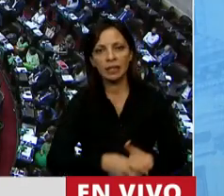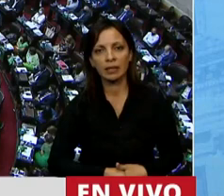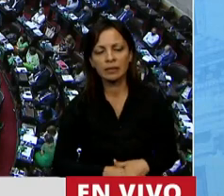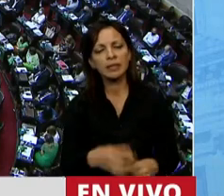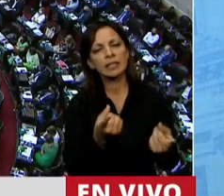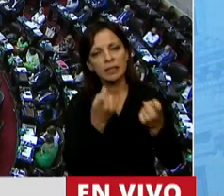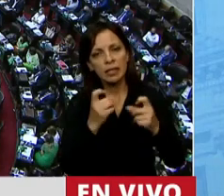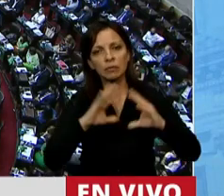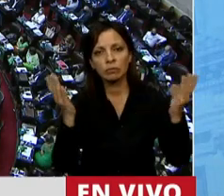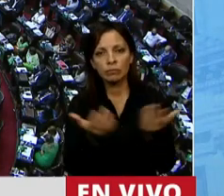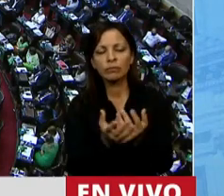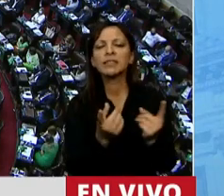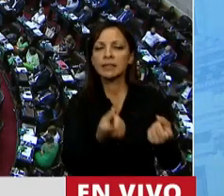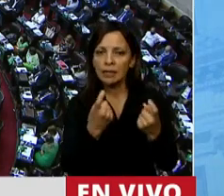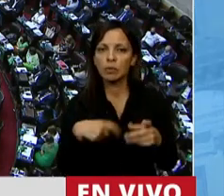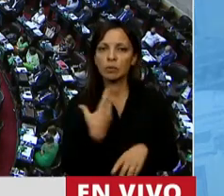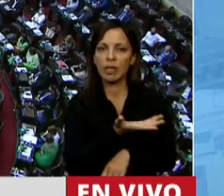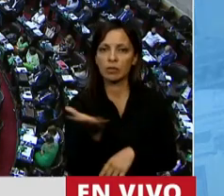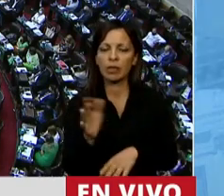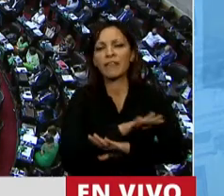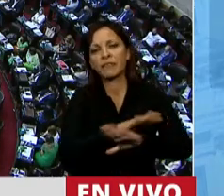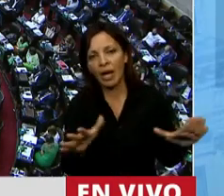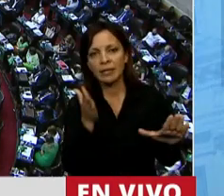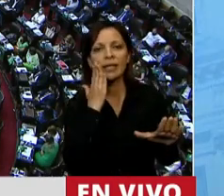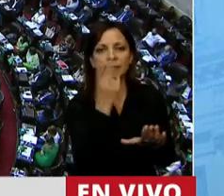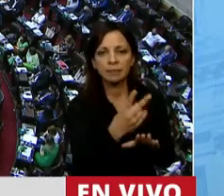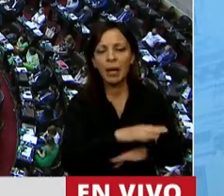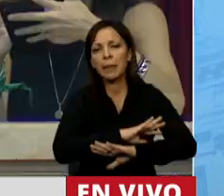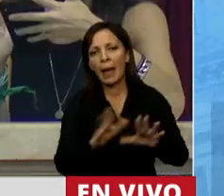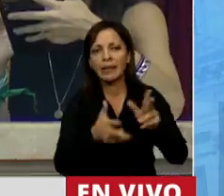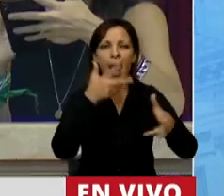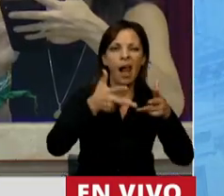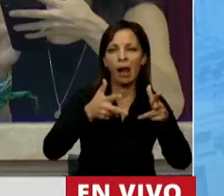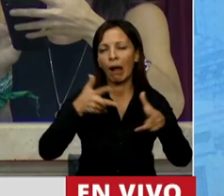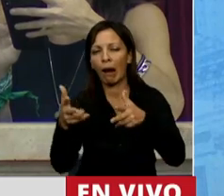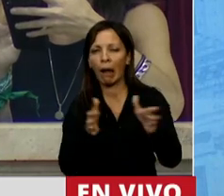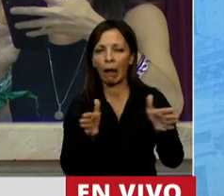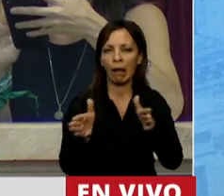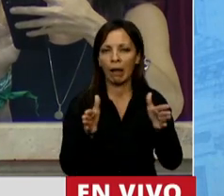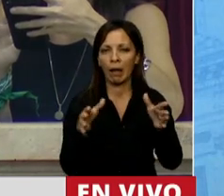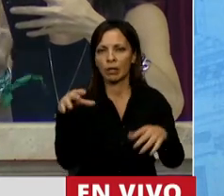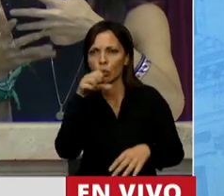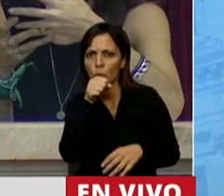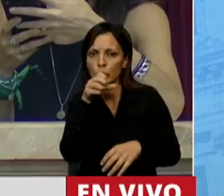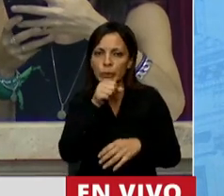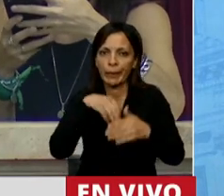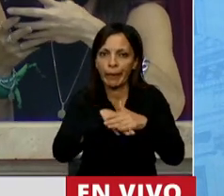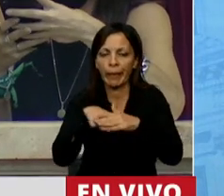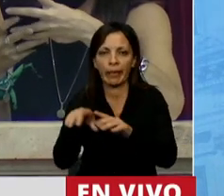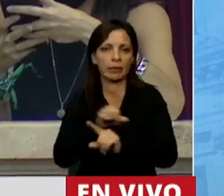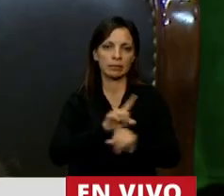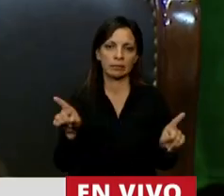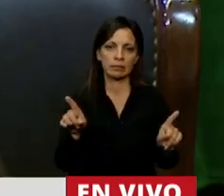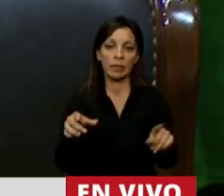mundo, una sociedad con menos hipocresía, con menos dobles discursos, con menos secretos. En el telón de fondo